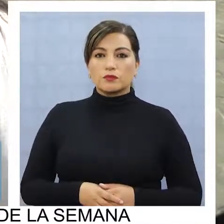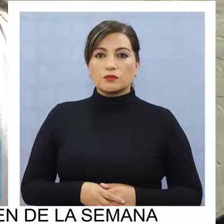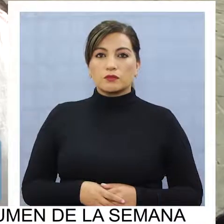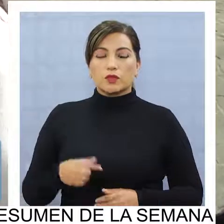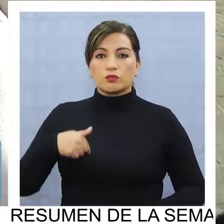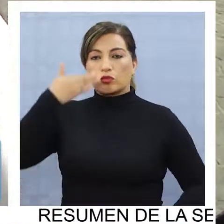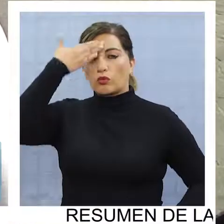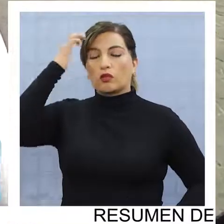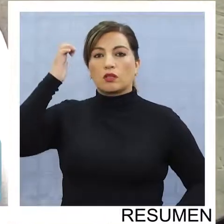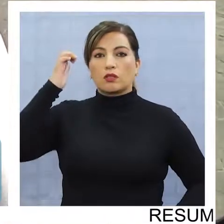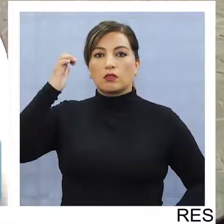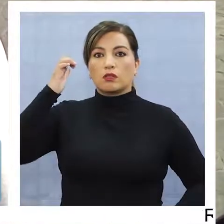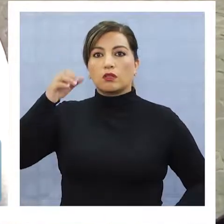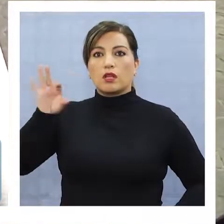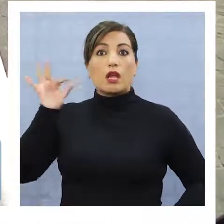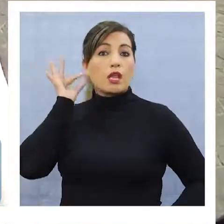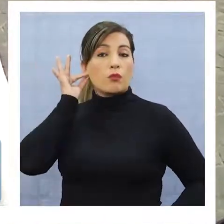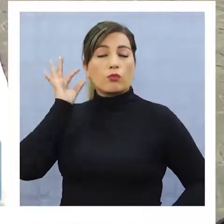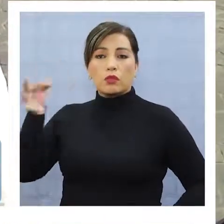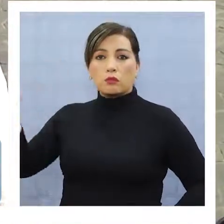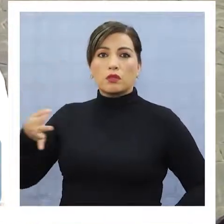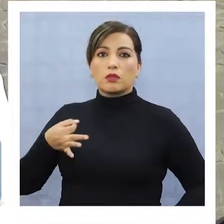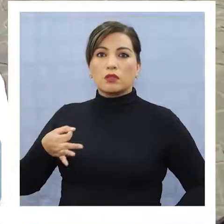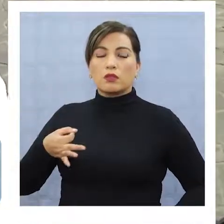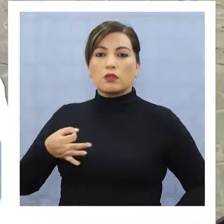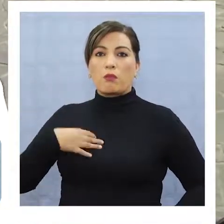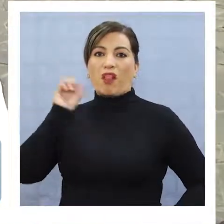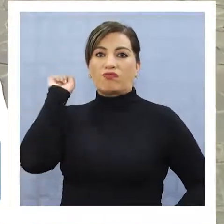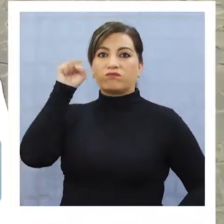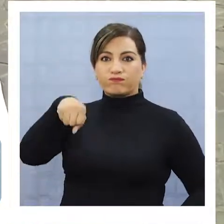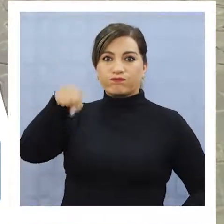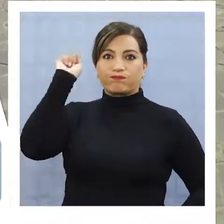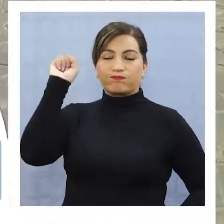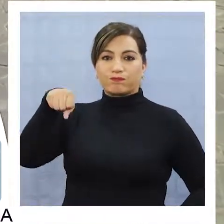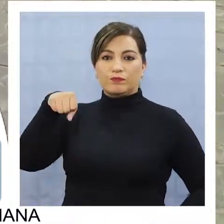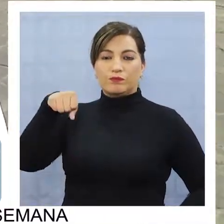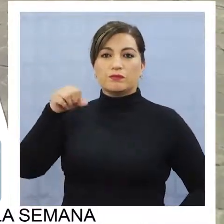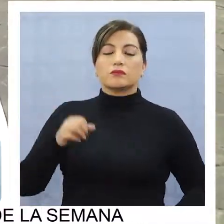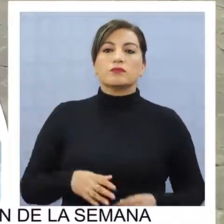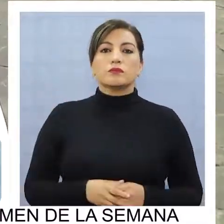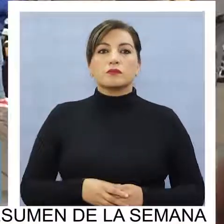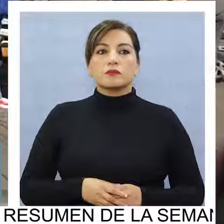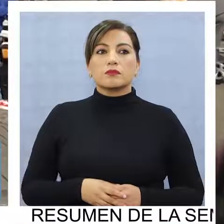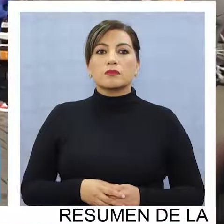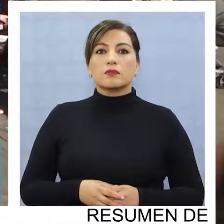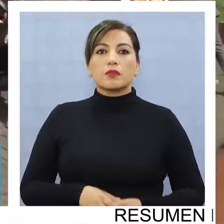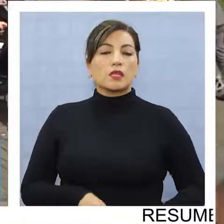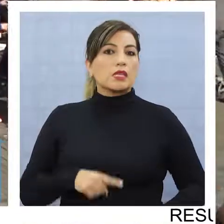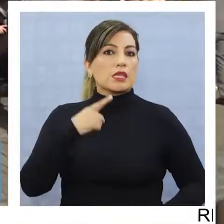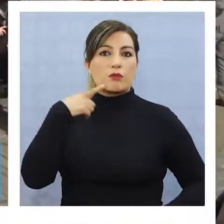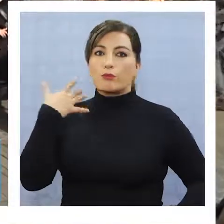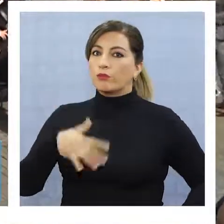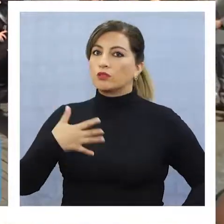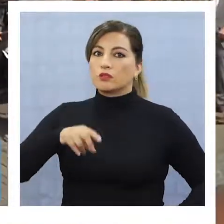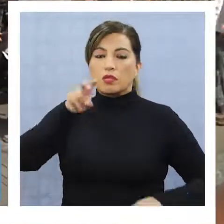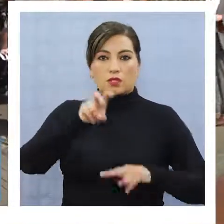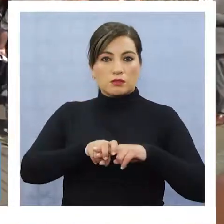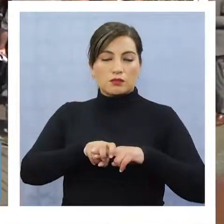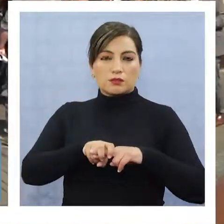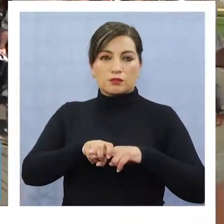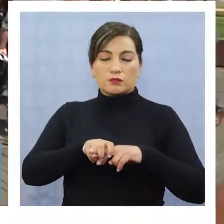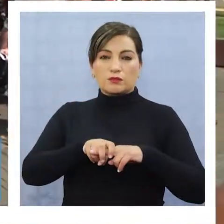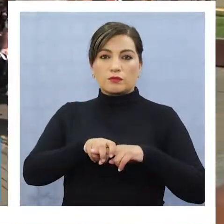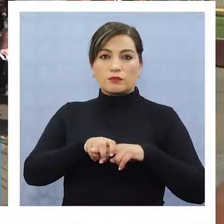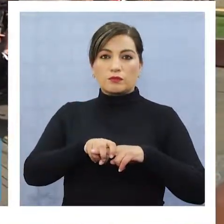porque yo creo, como me dice la señorita, que pueden noquearse la cabecita. La importancia de la silla es una cosa